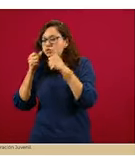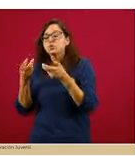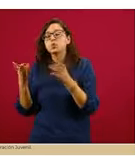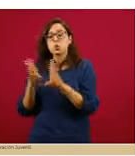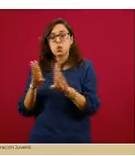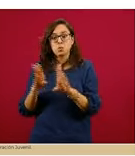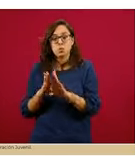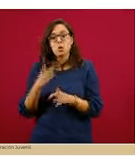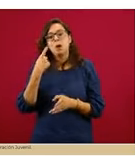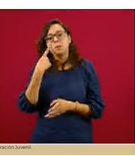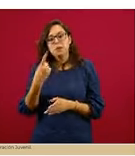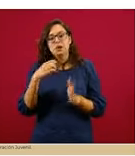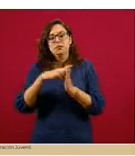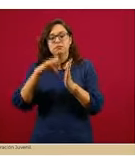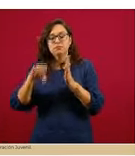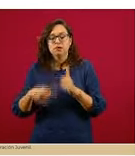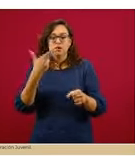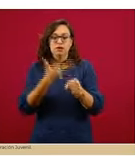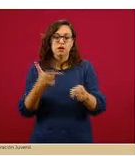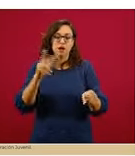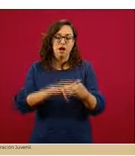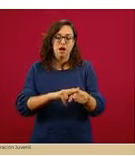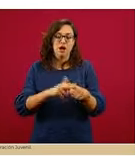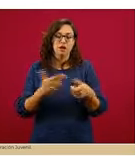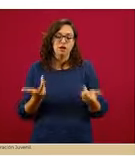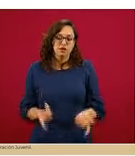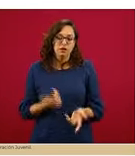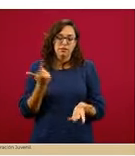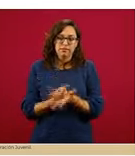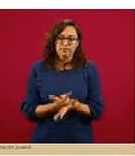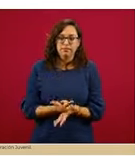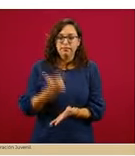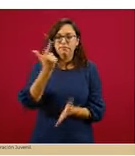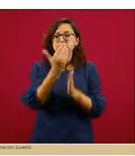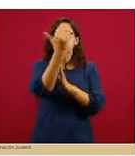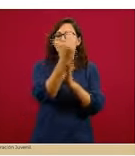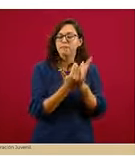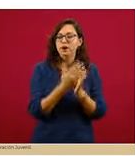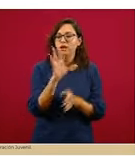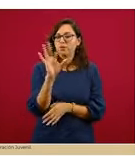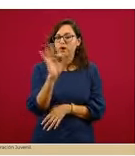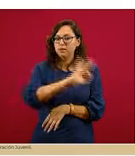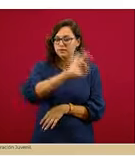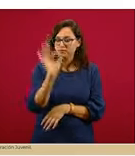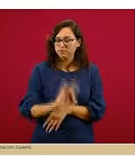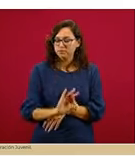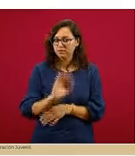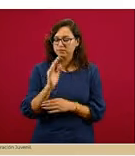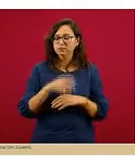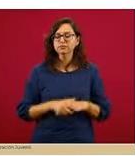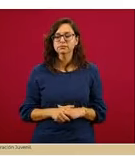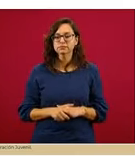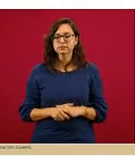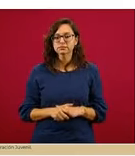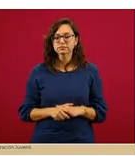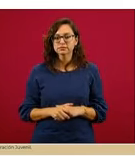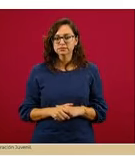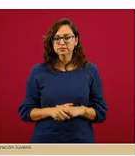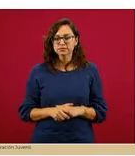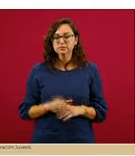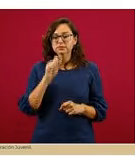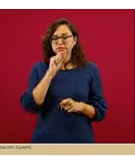por ejemplo, en las urgencias médicas ha habido un decremento del 40% de solicitud. Aquí tenemos